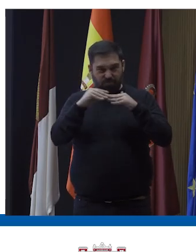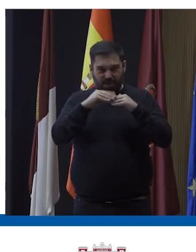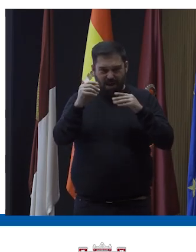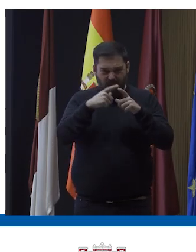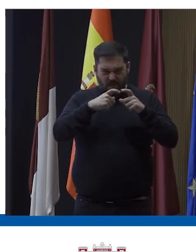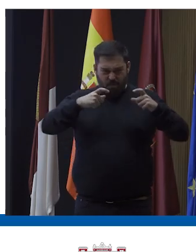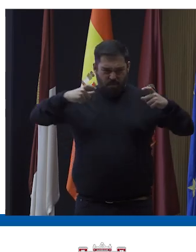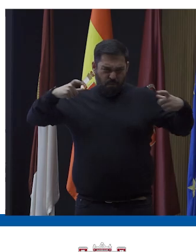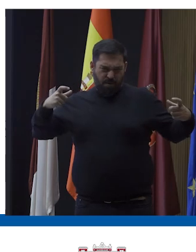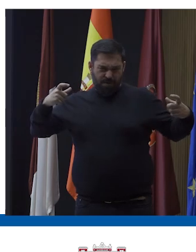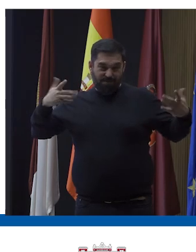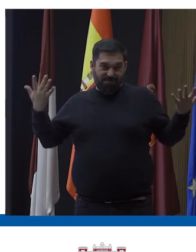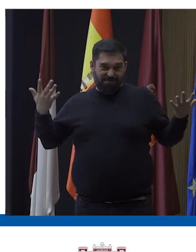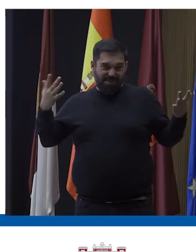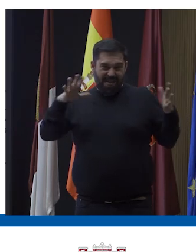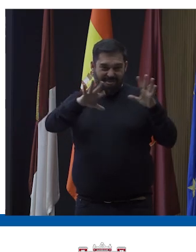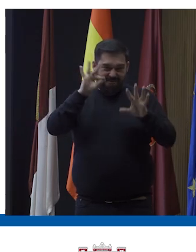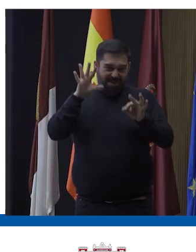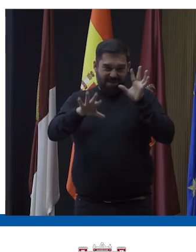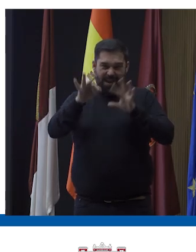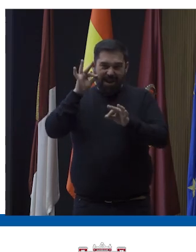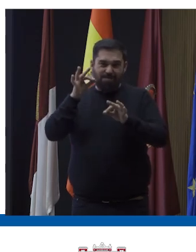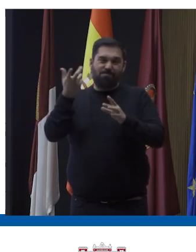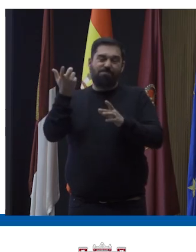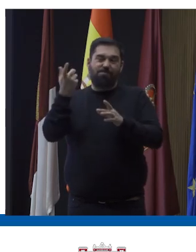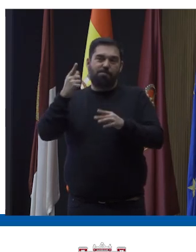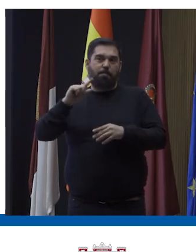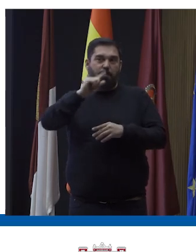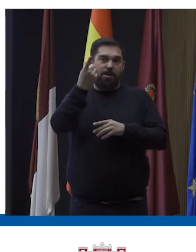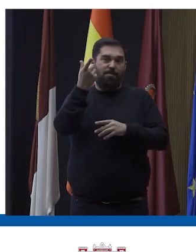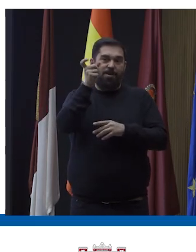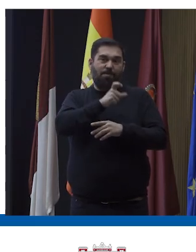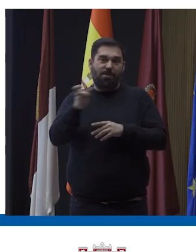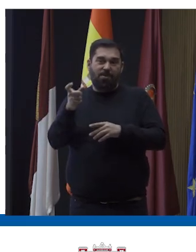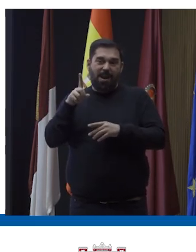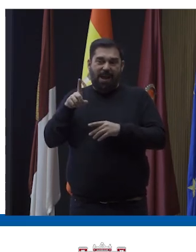tienes que hacer una selección muchas veces, atender a los graves, al paciente oncológico, al